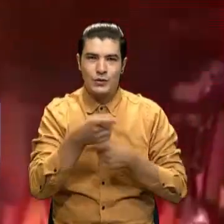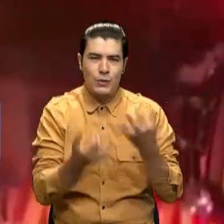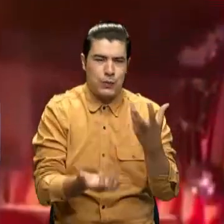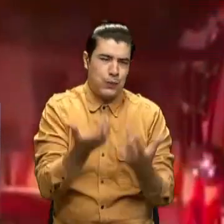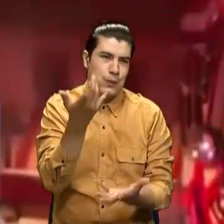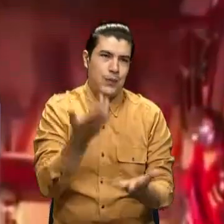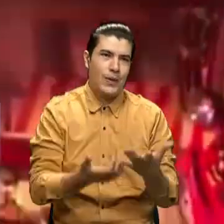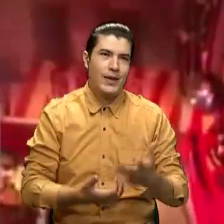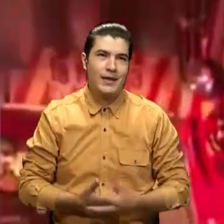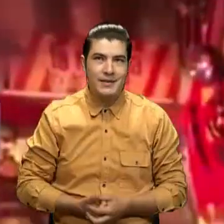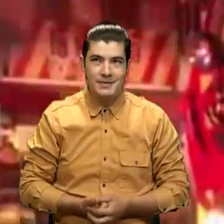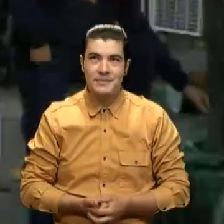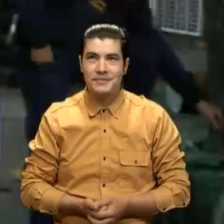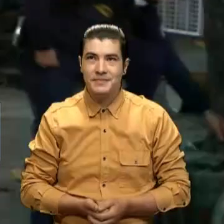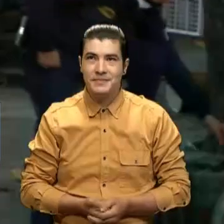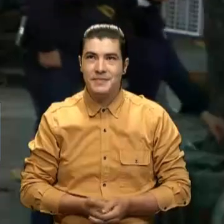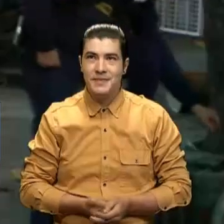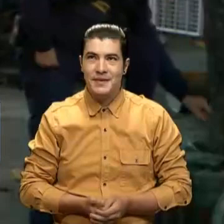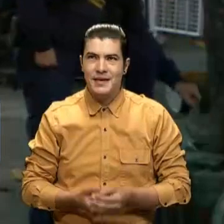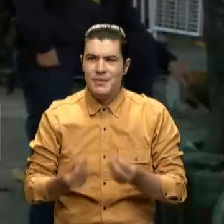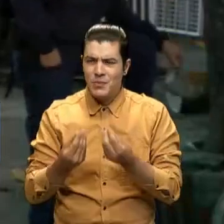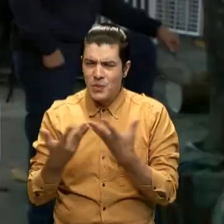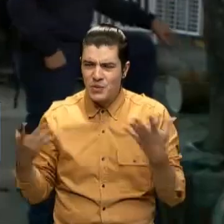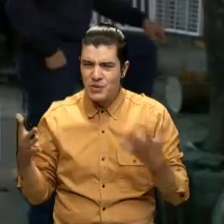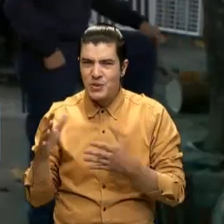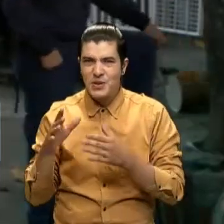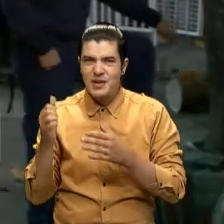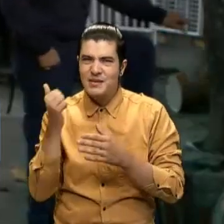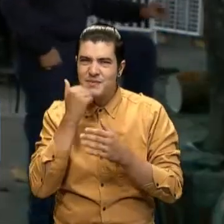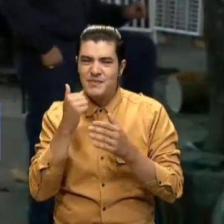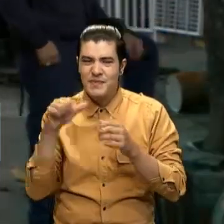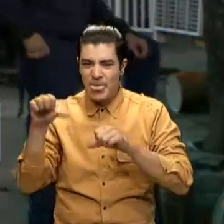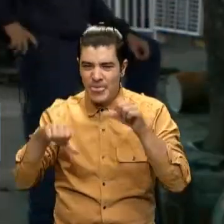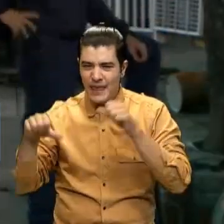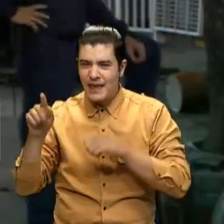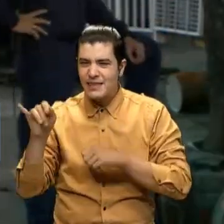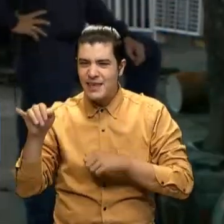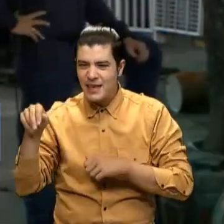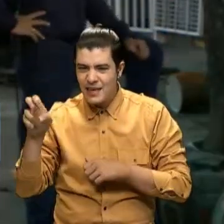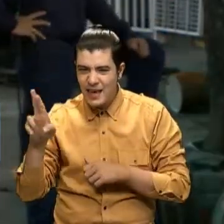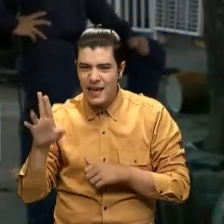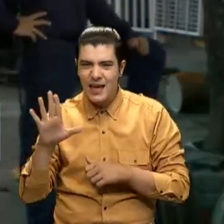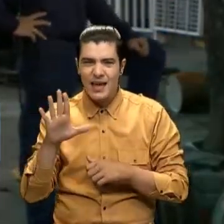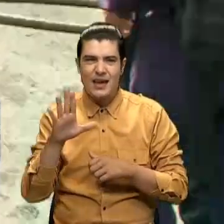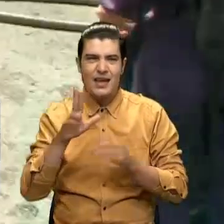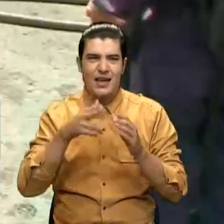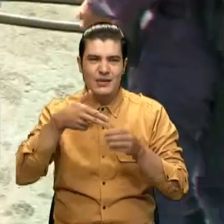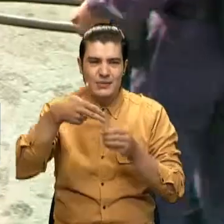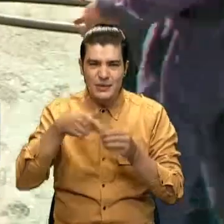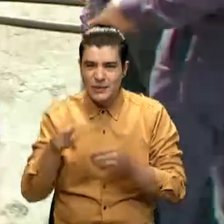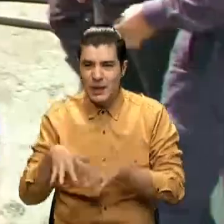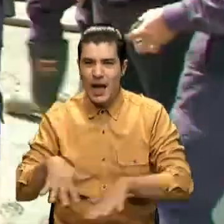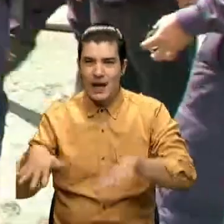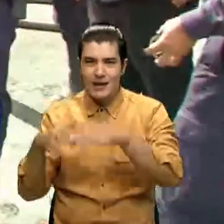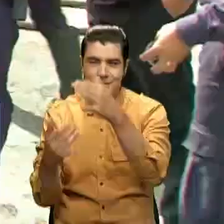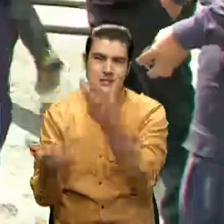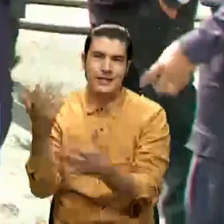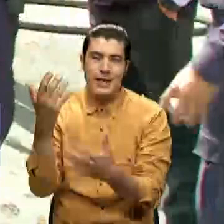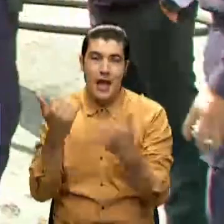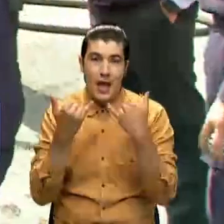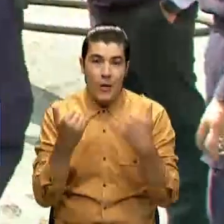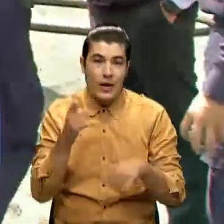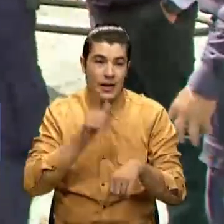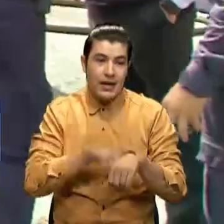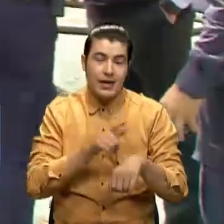mucho tener gasolina acelerantes tantas cosas en ese espacio a esta hora no ha sido